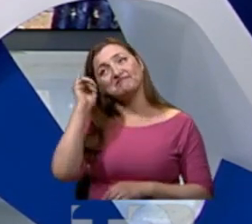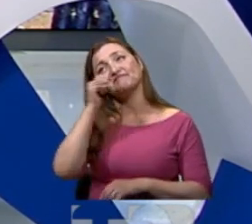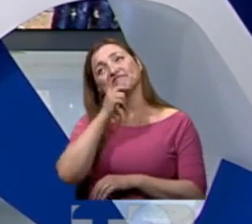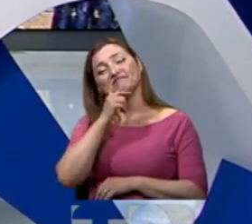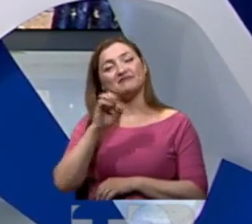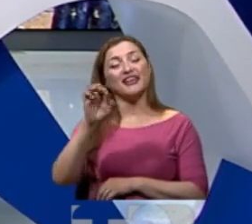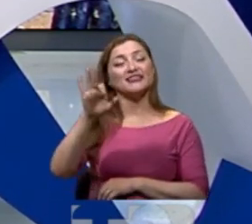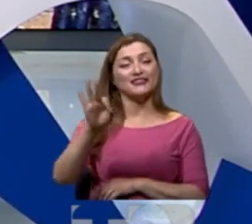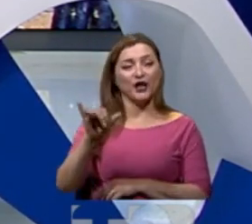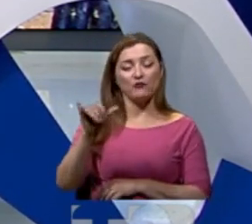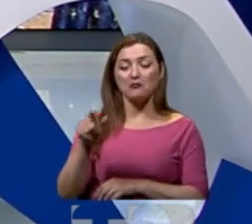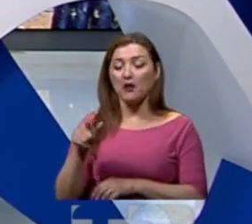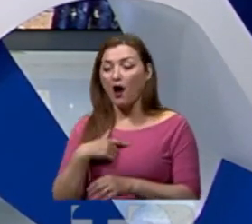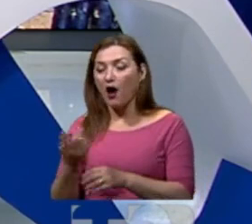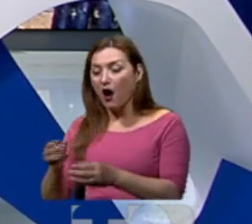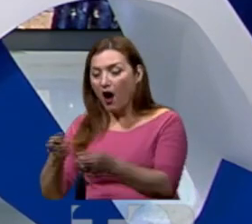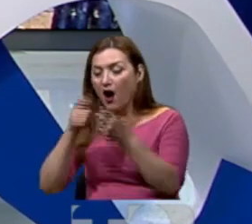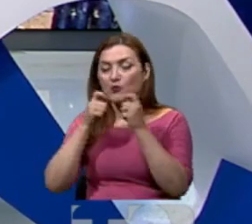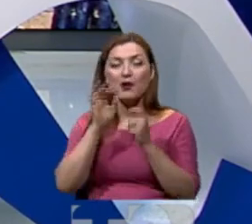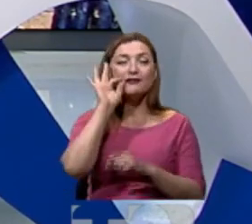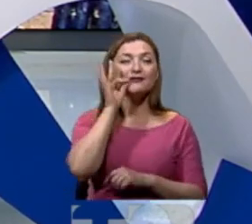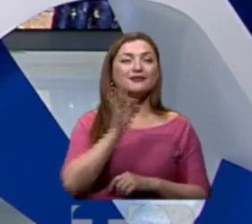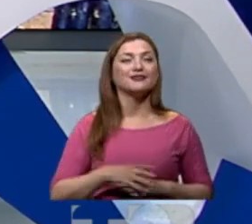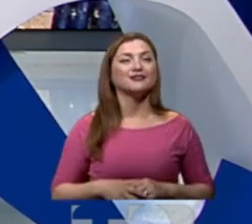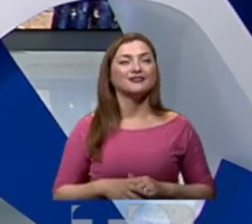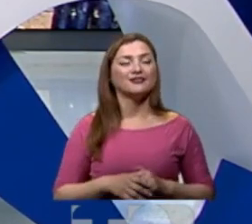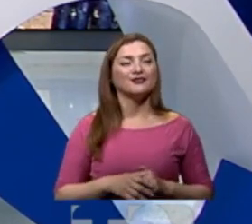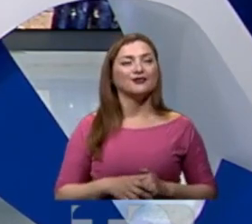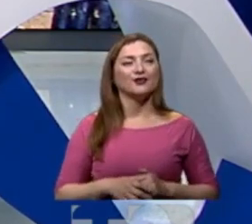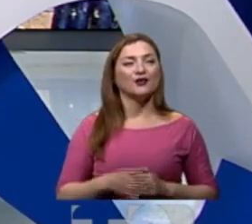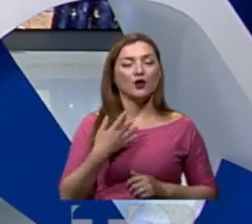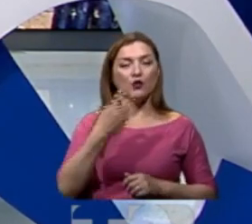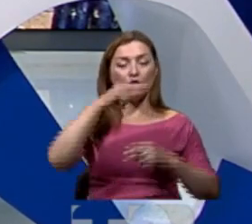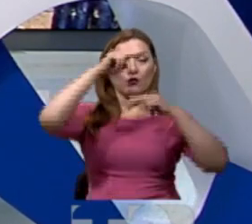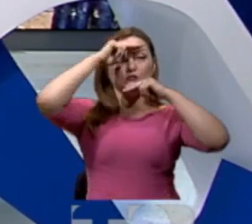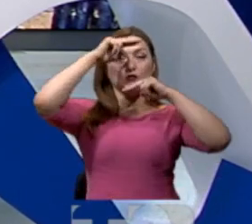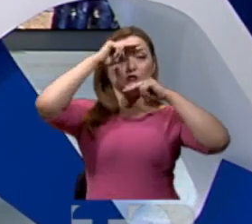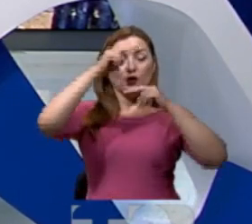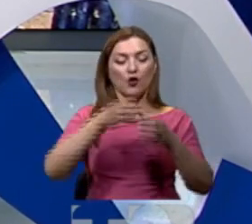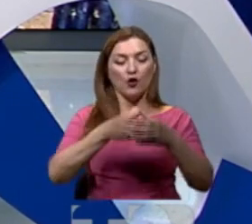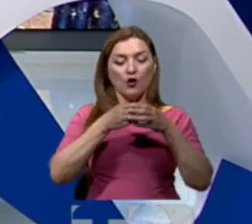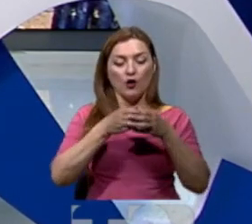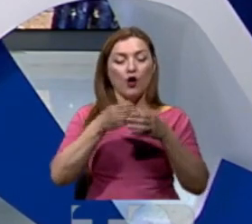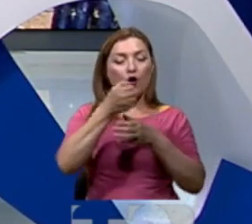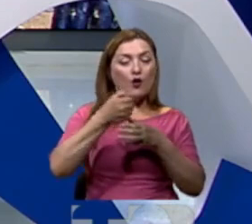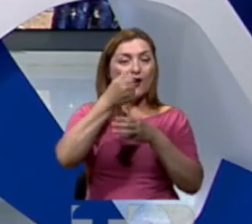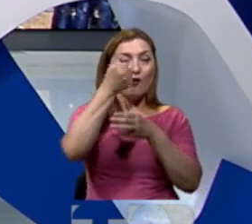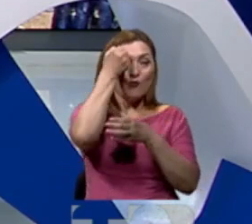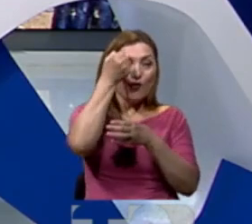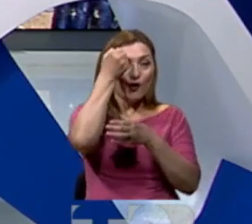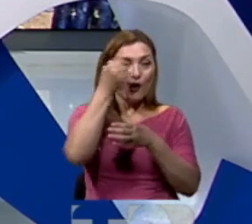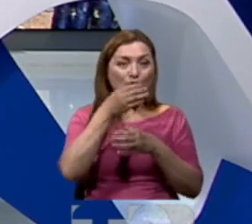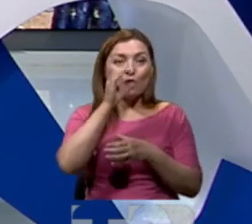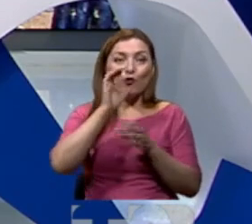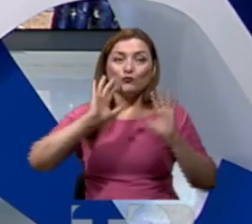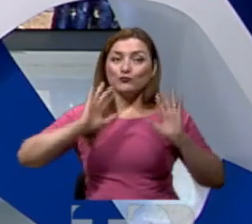no ha traído nada. Pero han estado buenas. Yo he visto en noticias, hay unos vasitos de colada morada de guagua y he dicho... Por ahí están